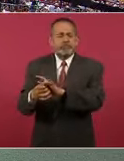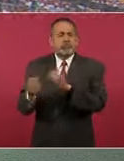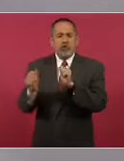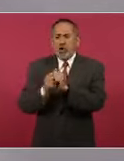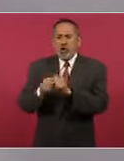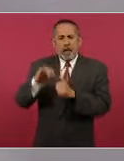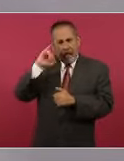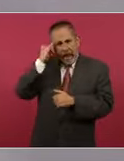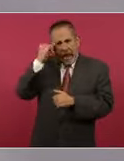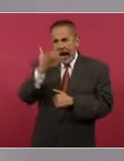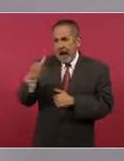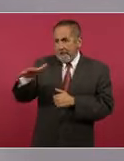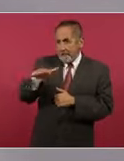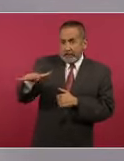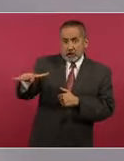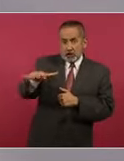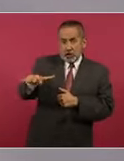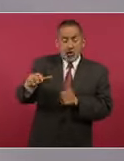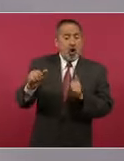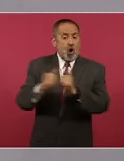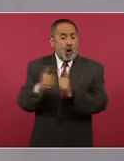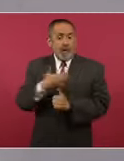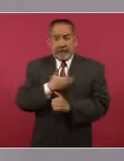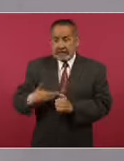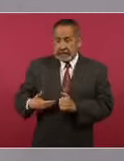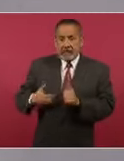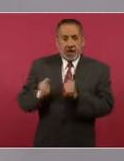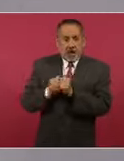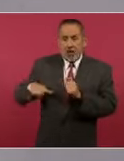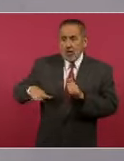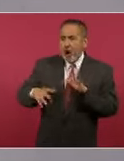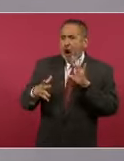los campesinos y el Estado.